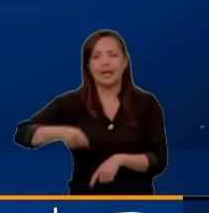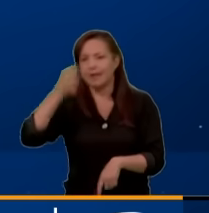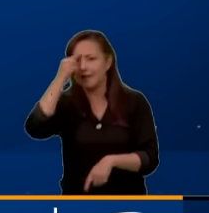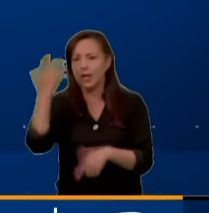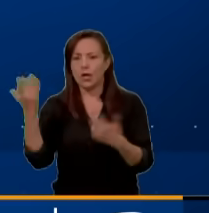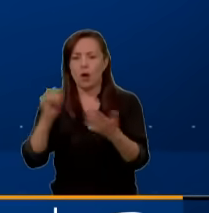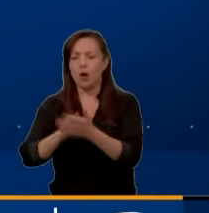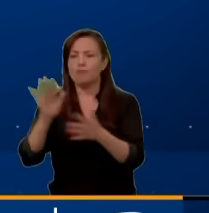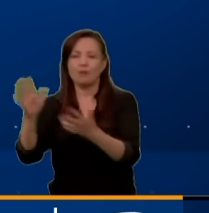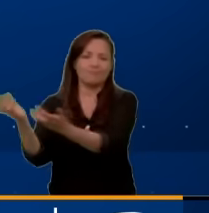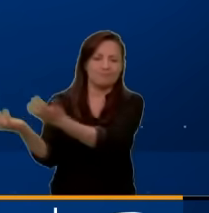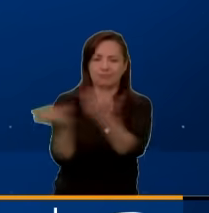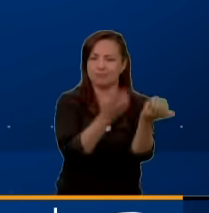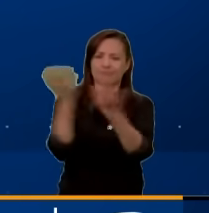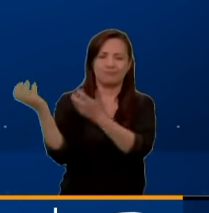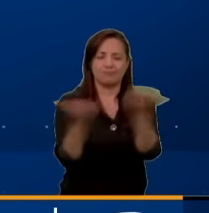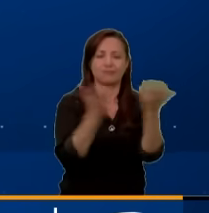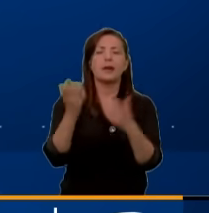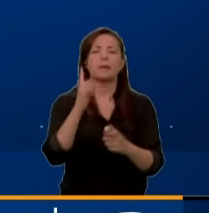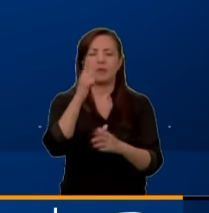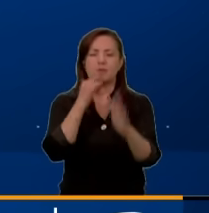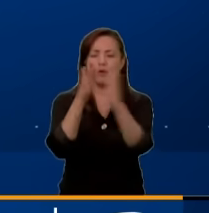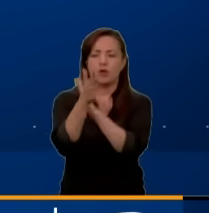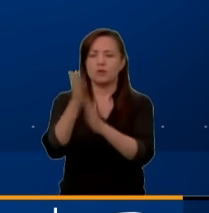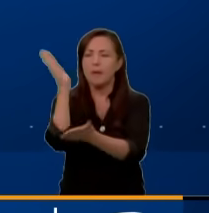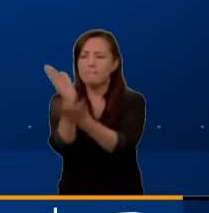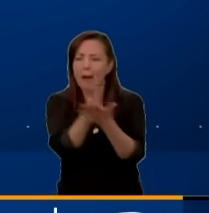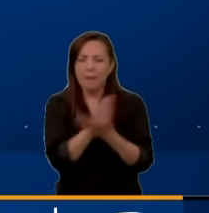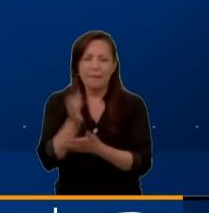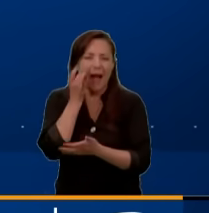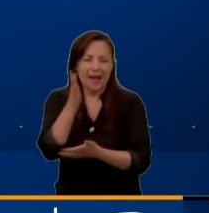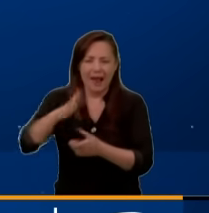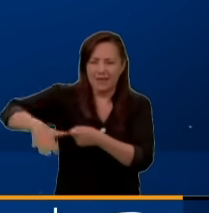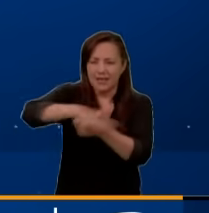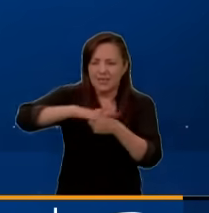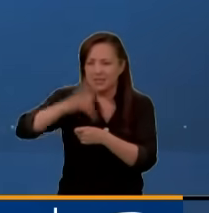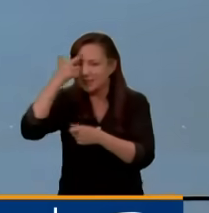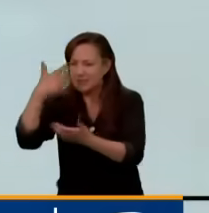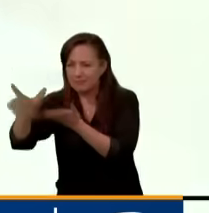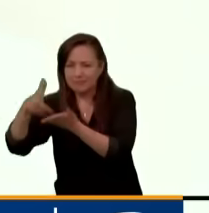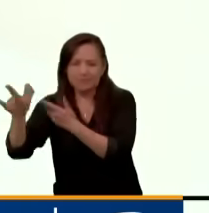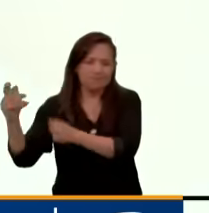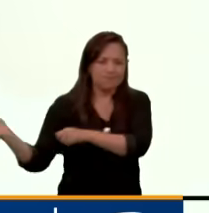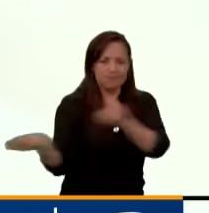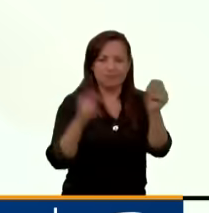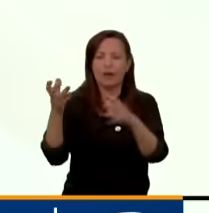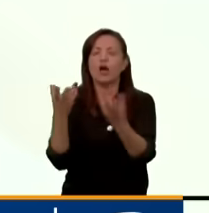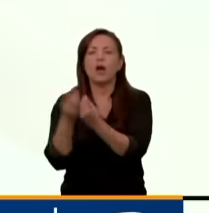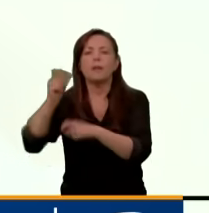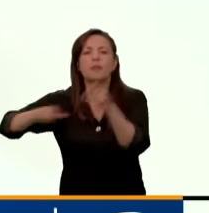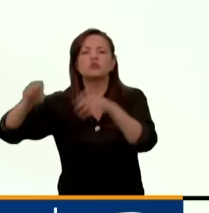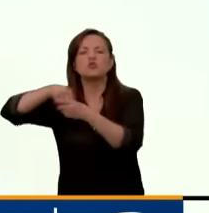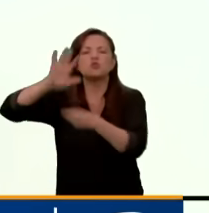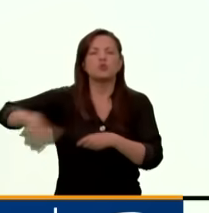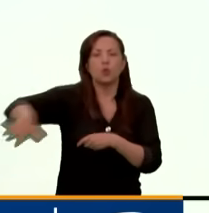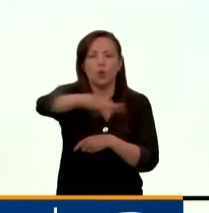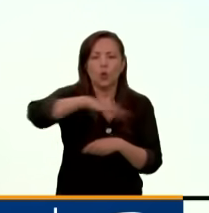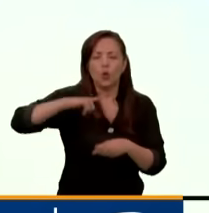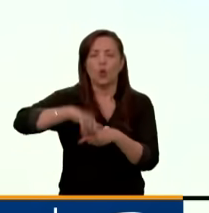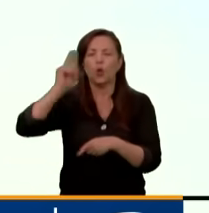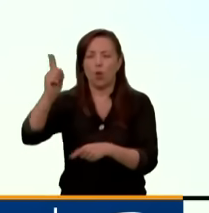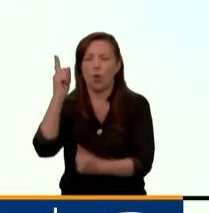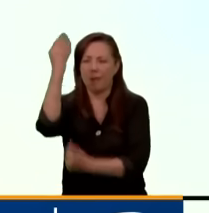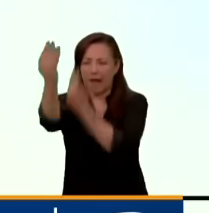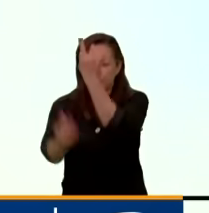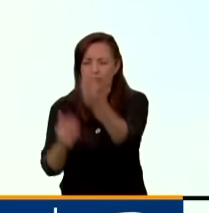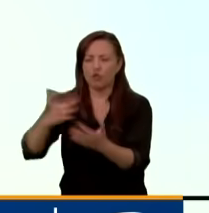siguiente informe de toda la emergencia que se ha registrado acá en el municipio de Florida Blanca y de Piedecuesta con este incendio forestal que